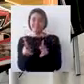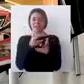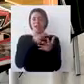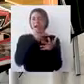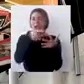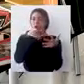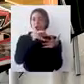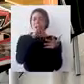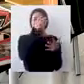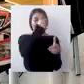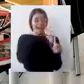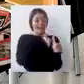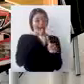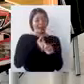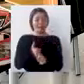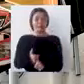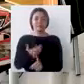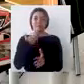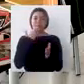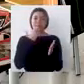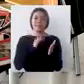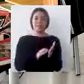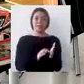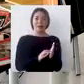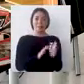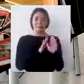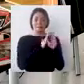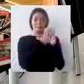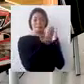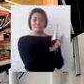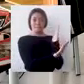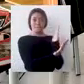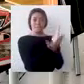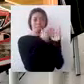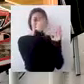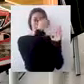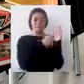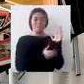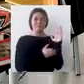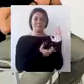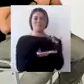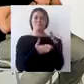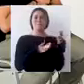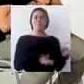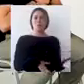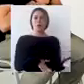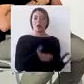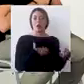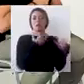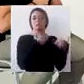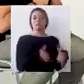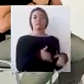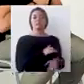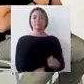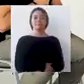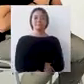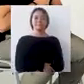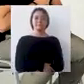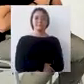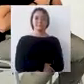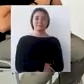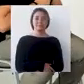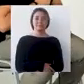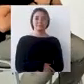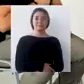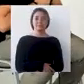por ejemplo, el día que el personaje de Mirot muera, ahí va a parar. Y que en este estoy